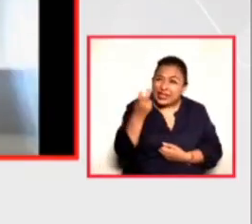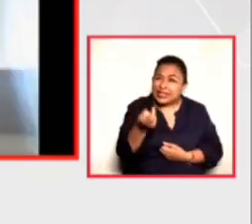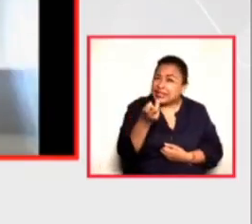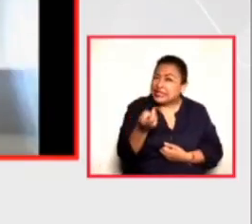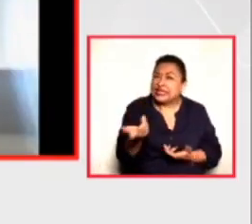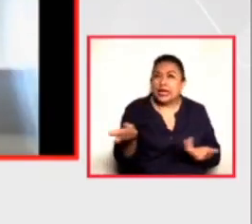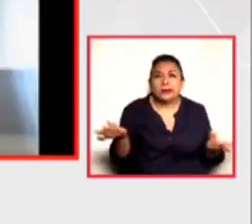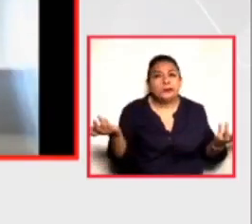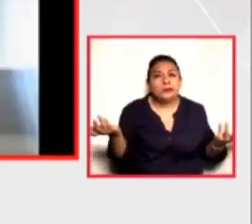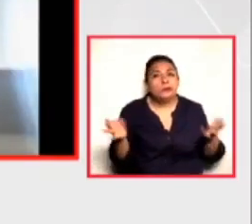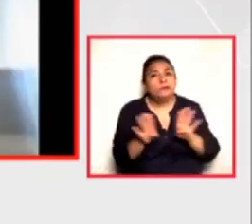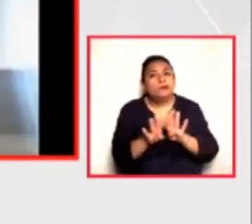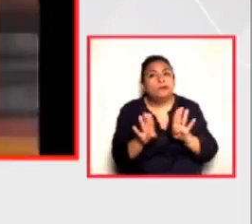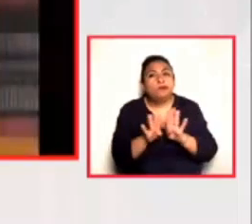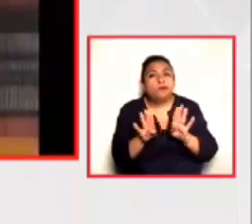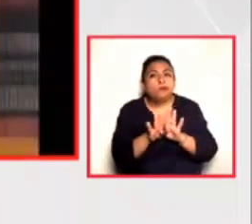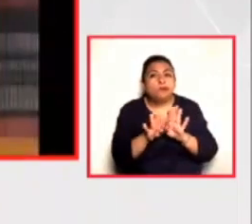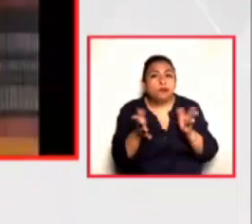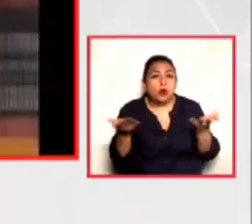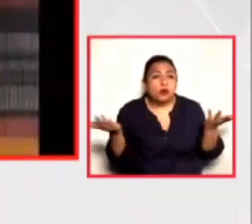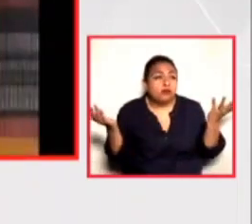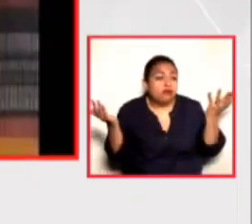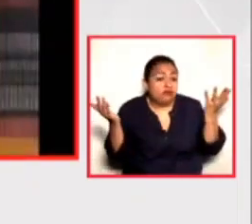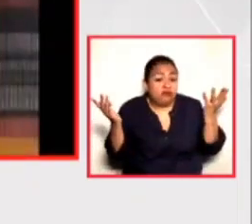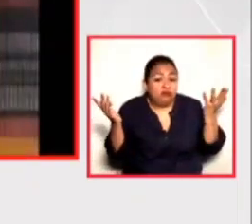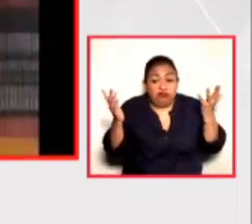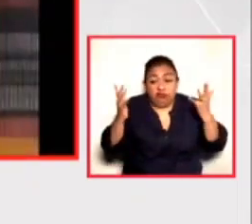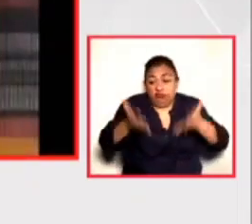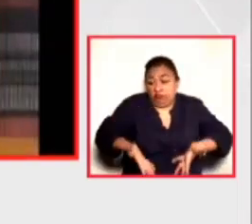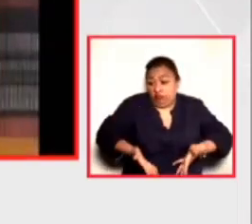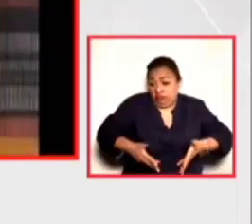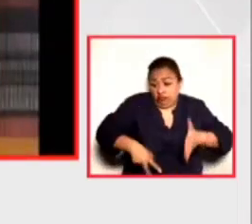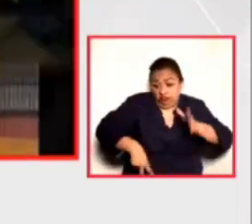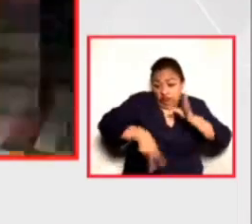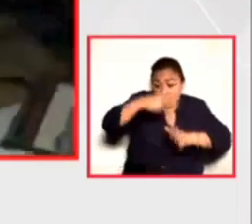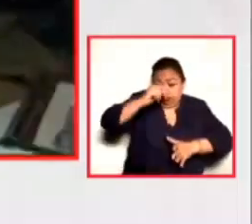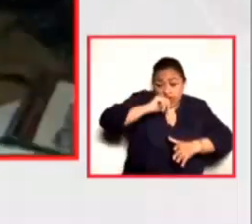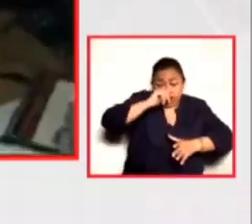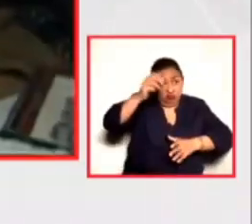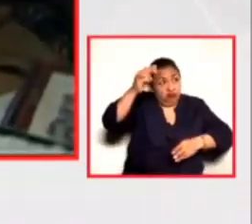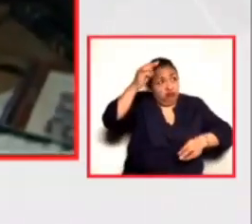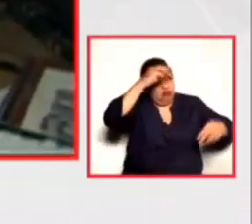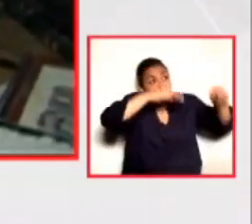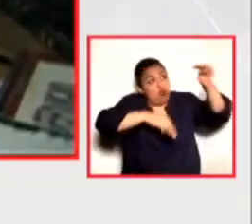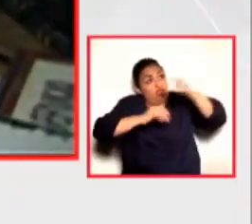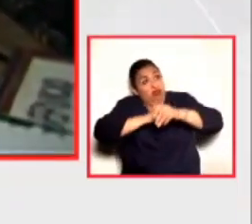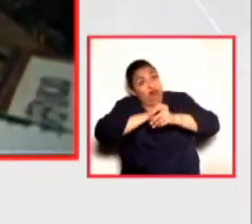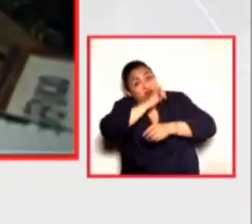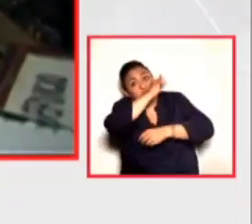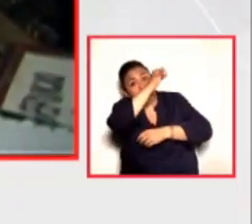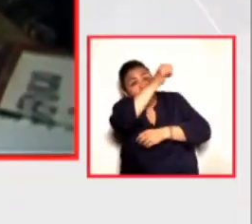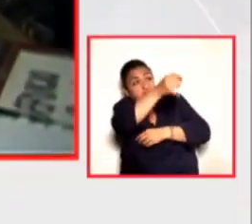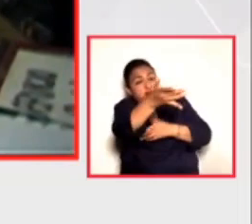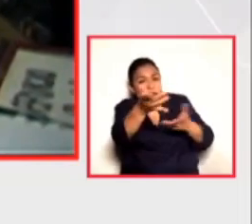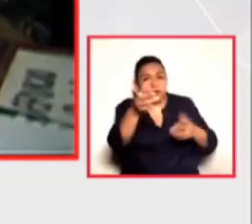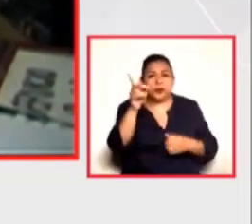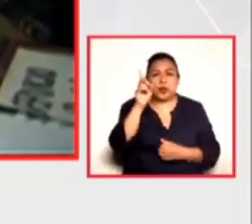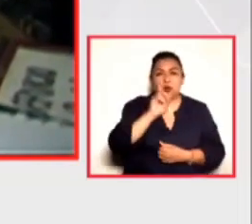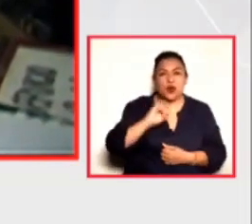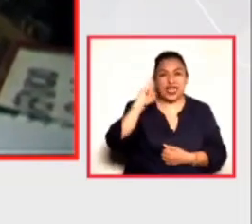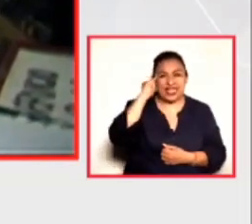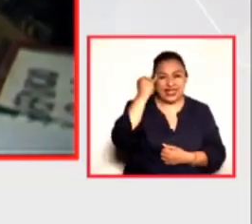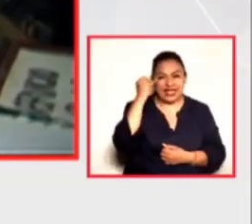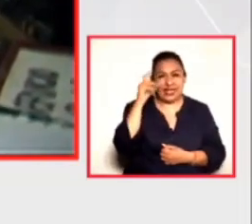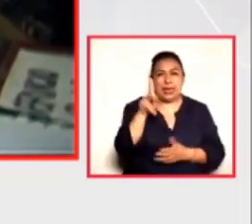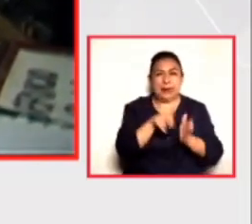desde el ras de la tierra, pues, ¿no? En los filos de la montaña. Mujer indígena y periodistas fue